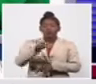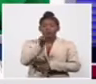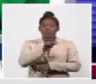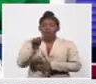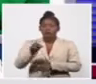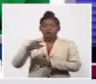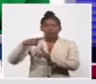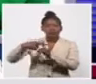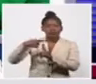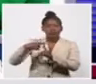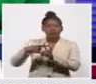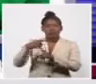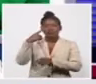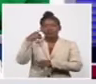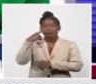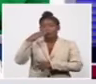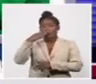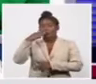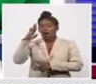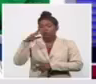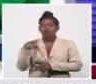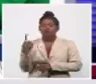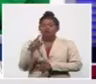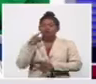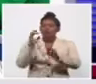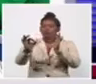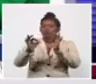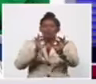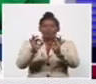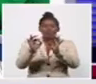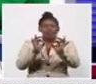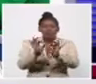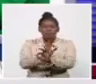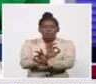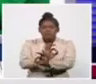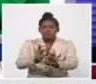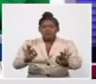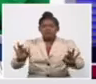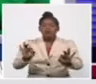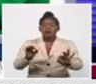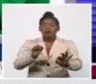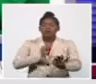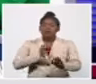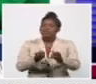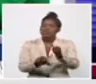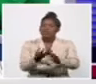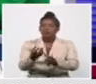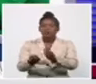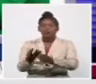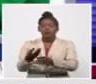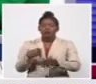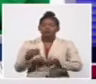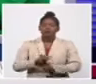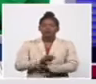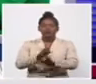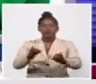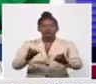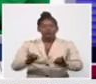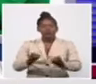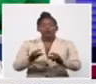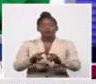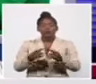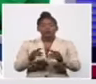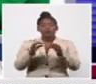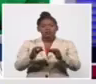determinada edad, con como se pudo evaluar, y yo lo informo precisamente para eso. Incluso en una oportunidad me